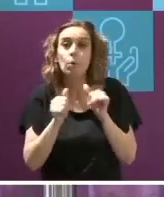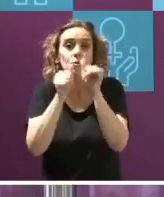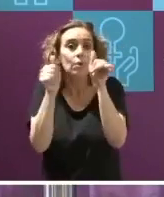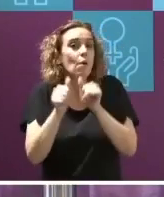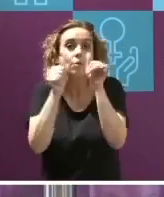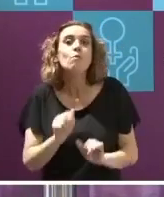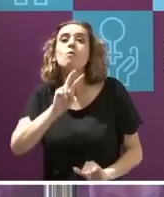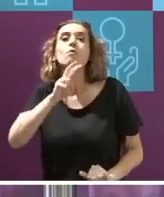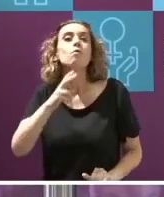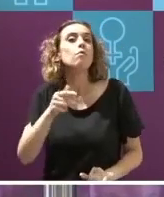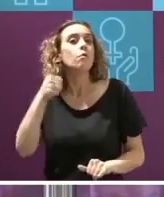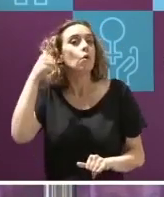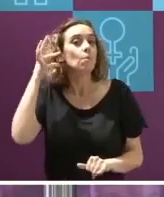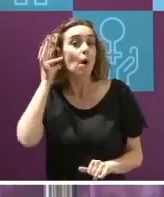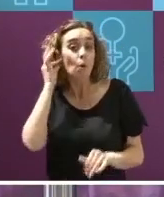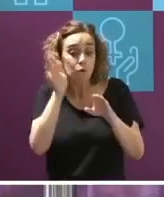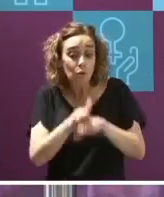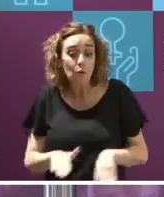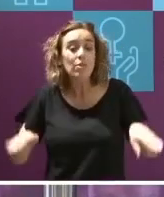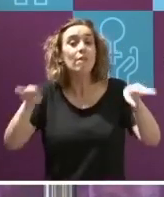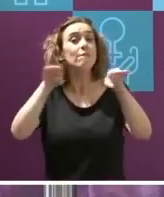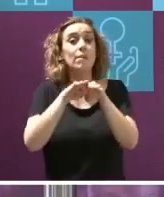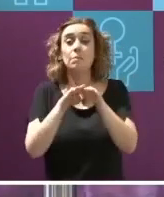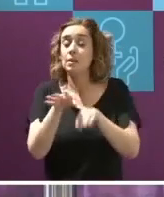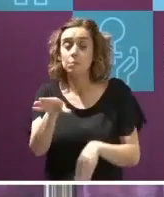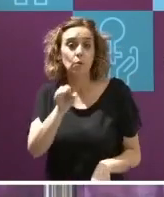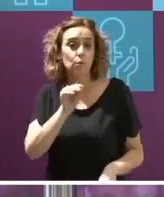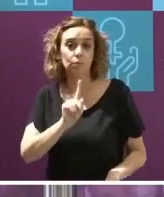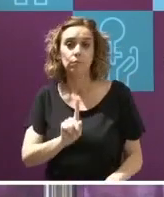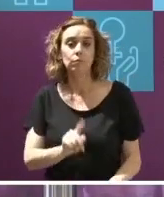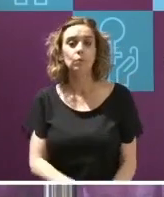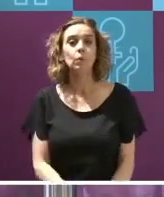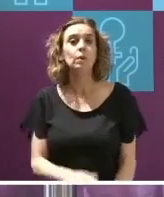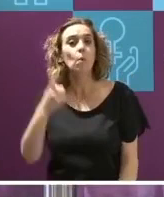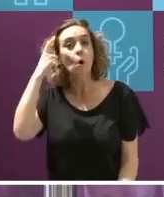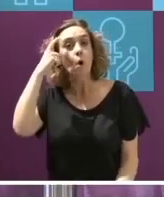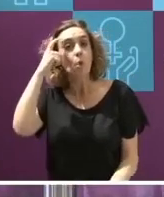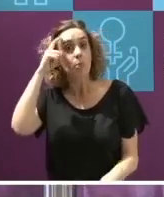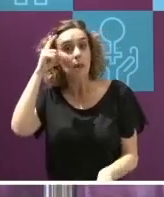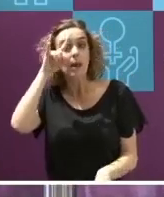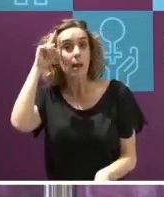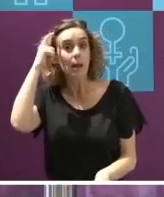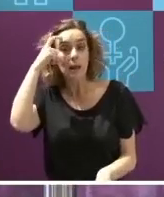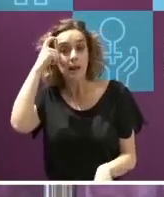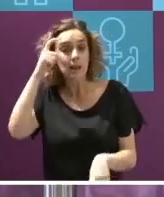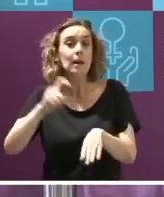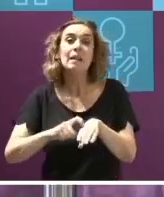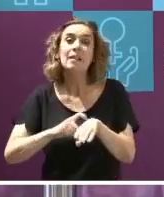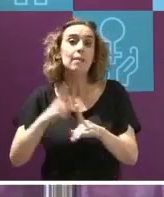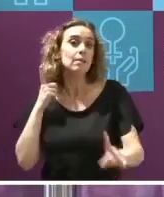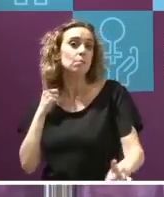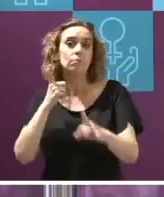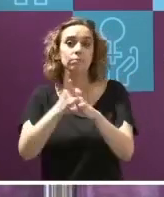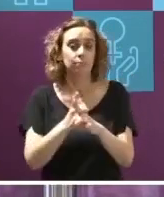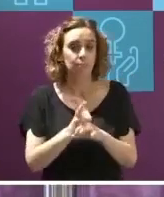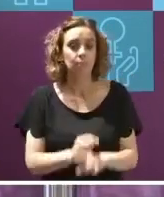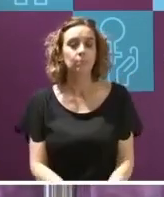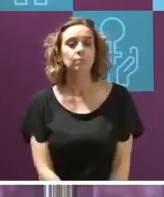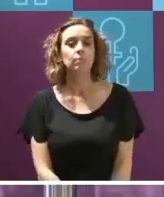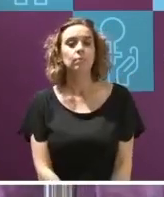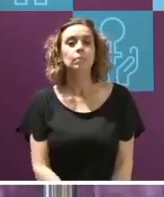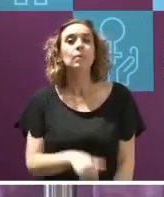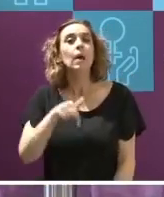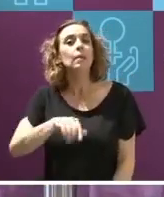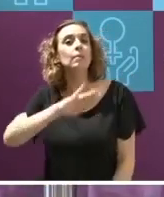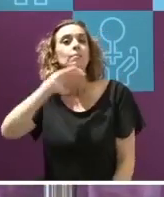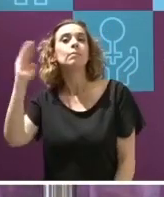de ejercer el feminismo y los derechos humanos que de la mano del antirracismo y la erradicación de todas las discriminaciones, también las que